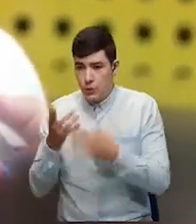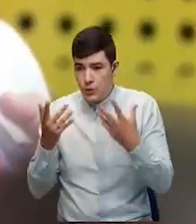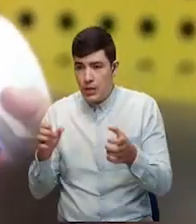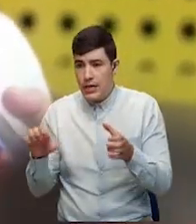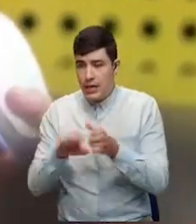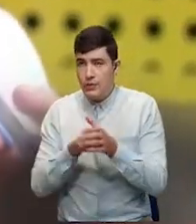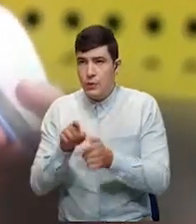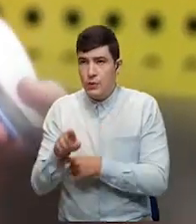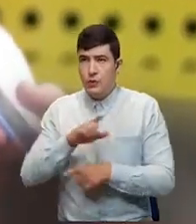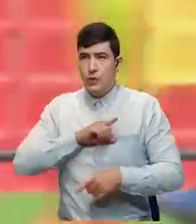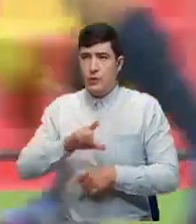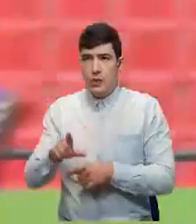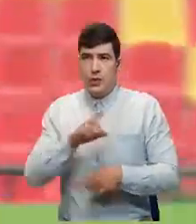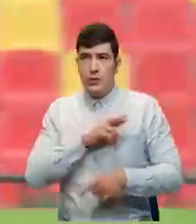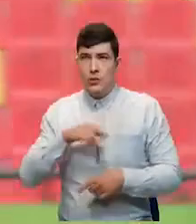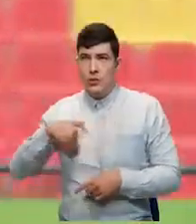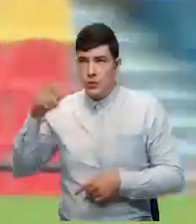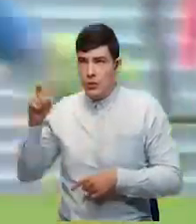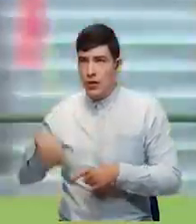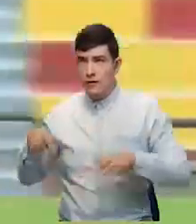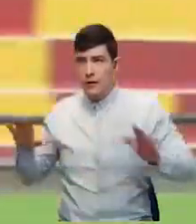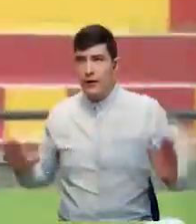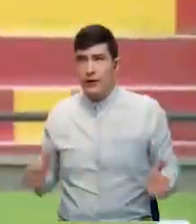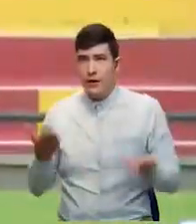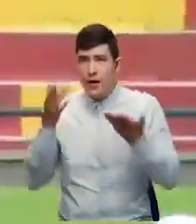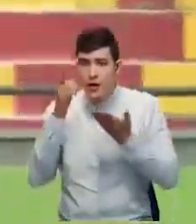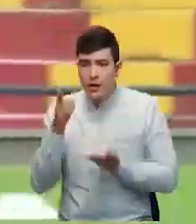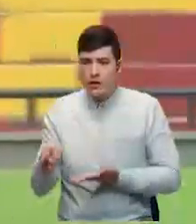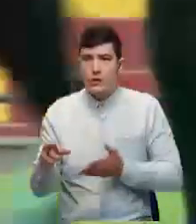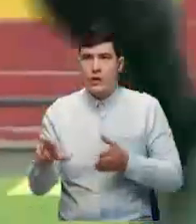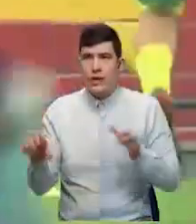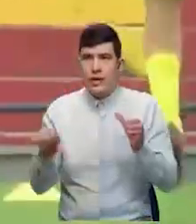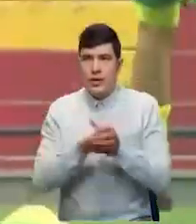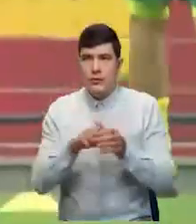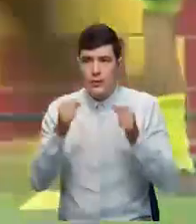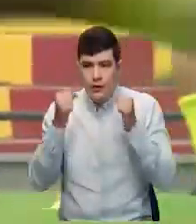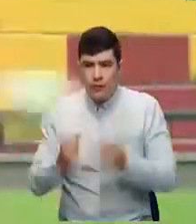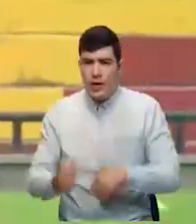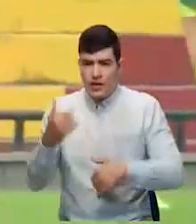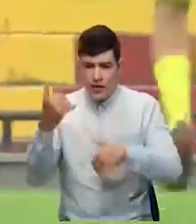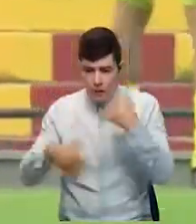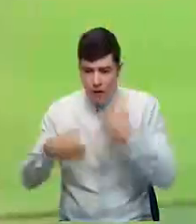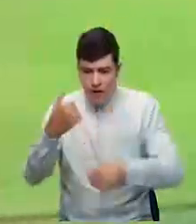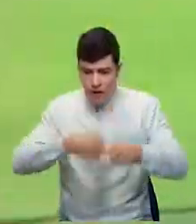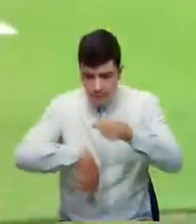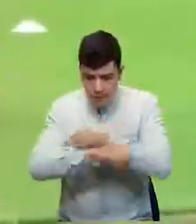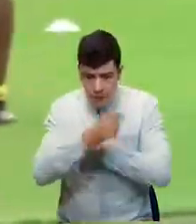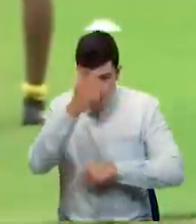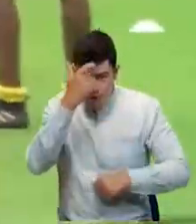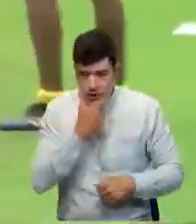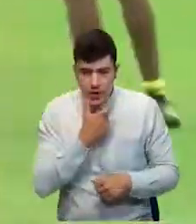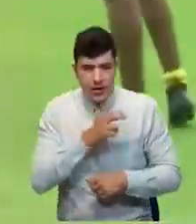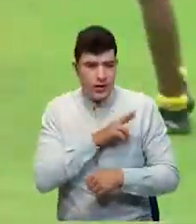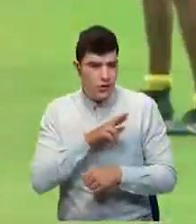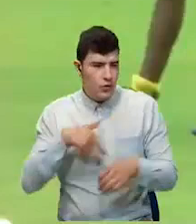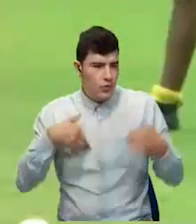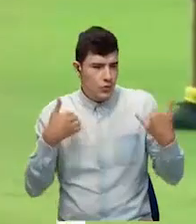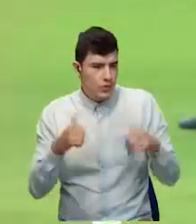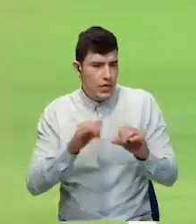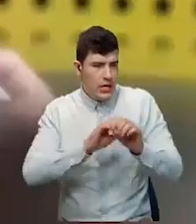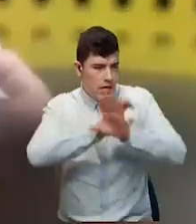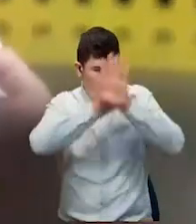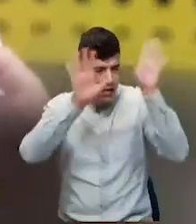Eso me lo dijo el primer día que hablamos. Tiene un equipo fuerte, protagonista, que juegue fútbol. Y eso está claro. Vamos a